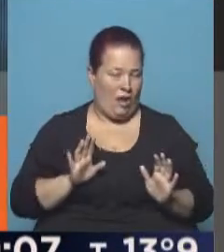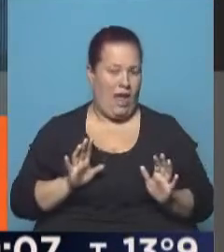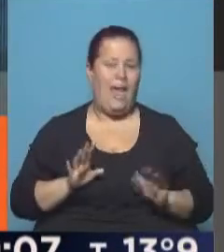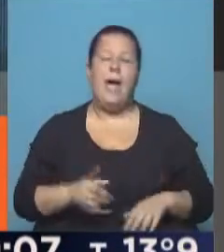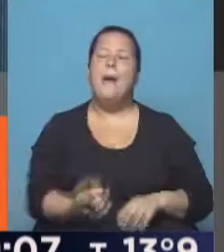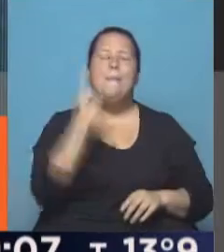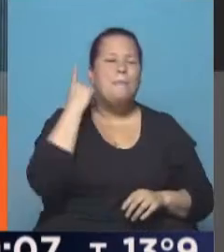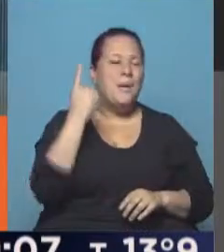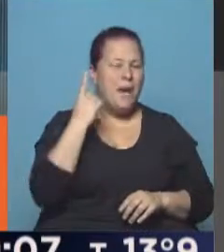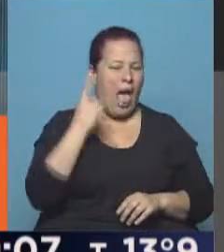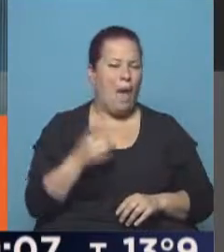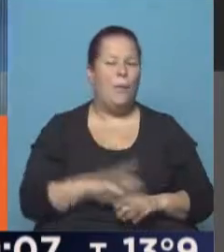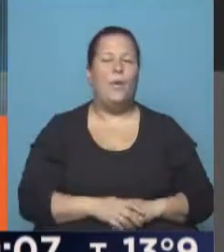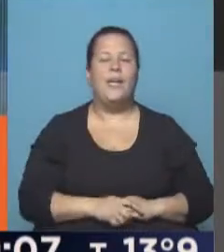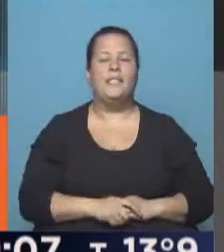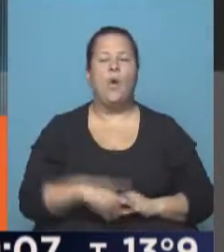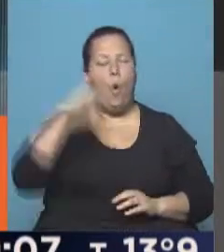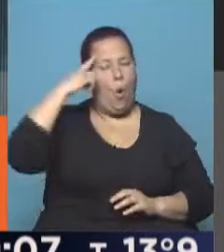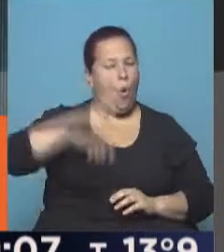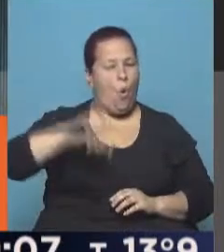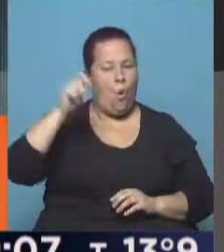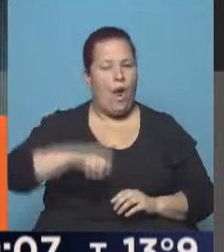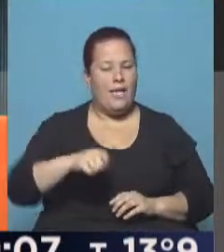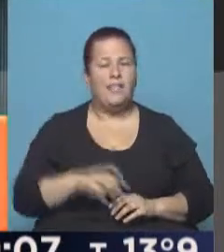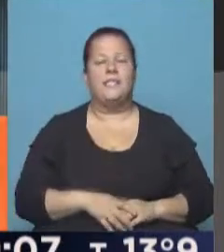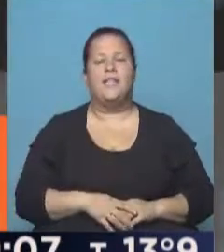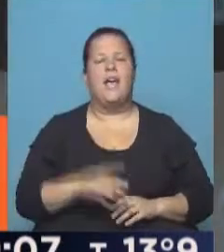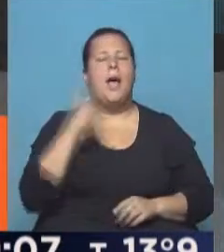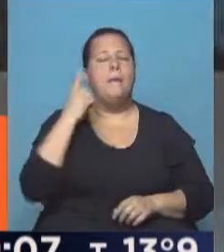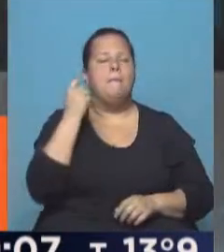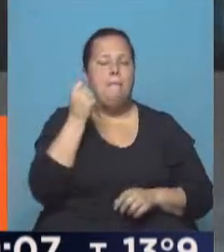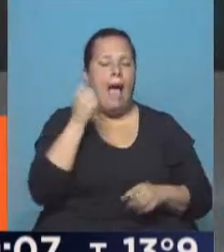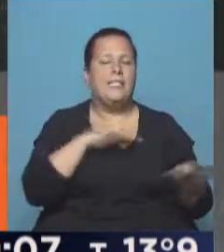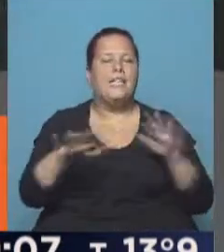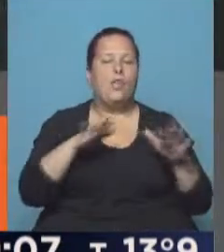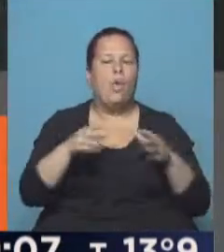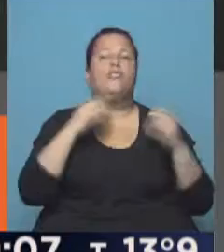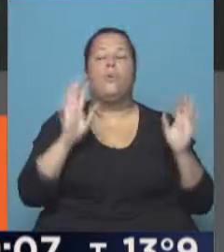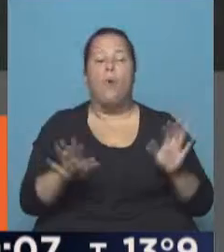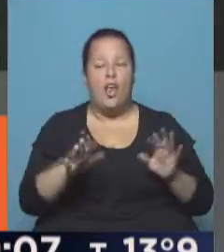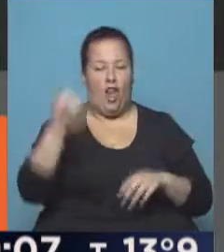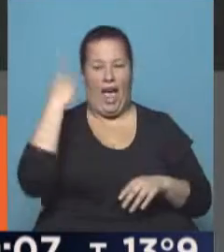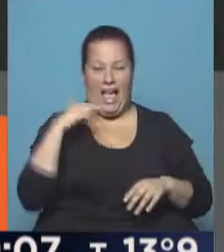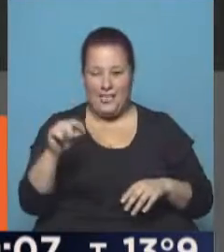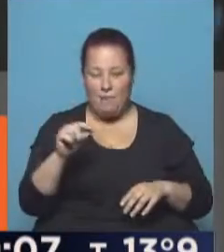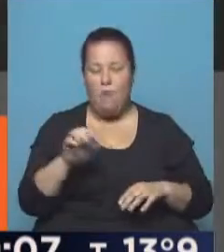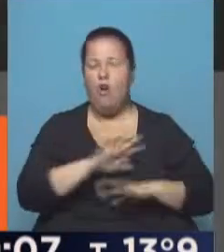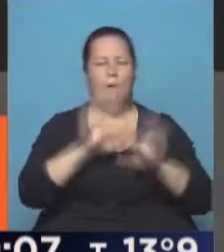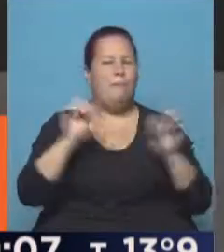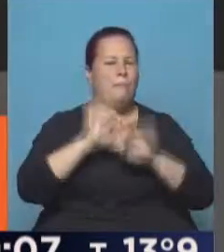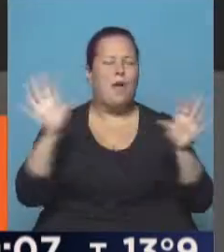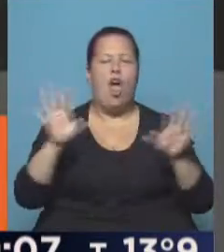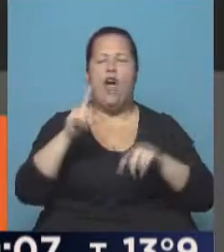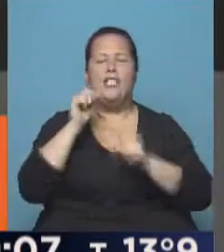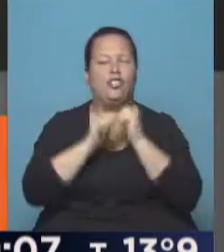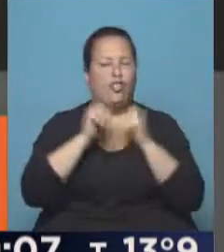la primera vez donde un tribunal pone por delante la situación de decir, bueno, acabamos de pasar la peor tragedia